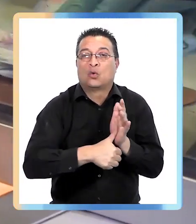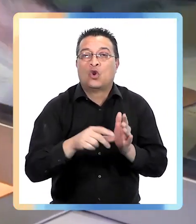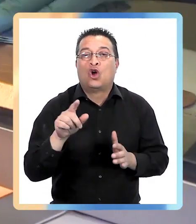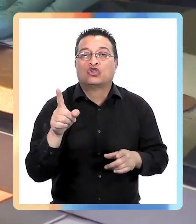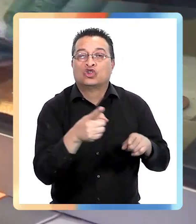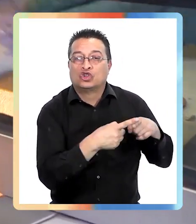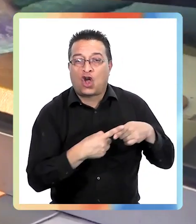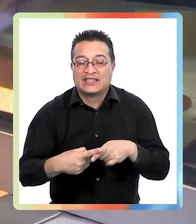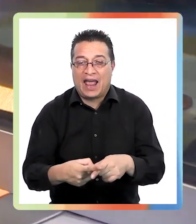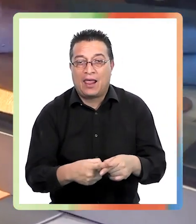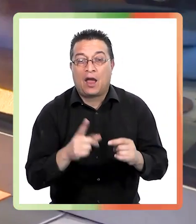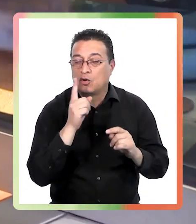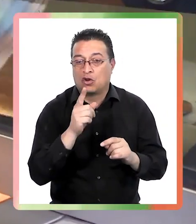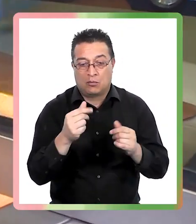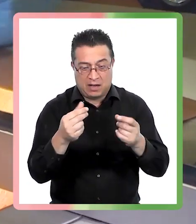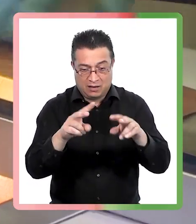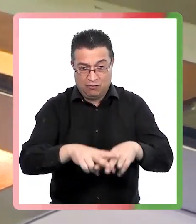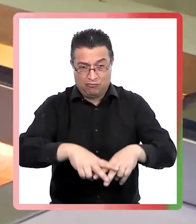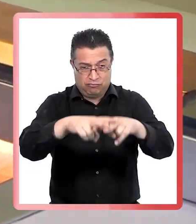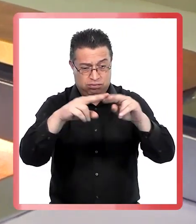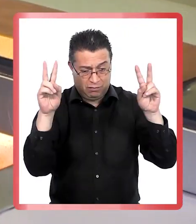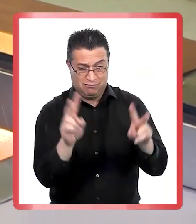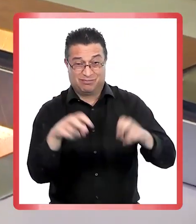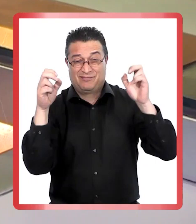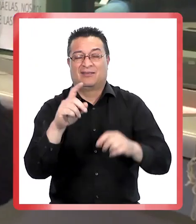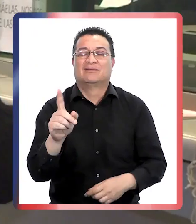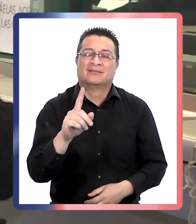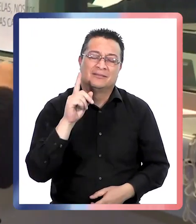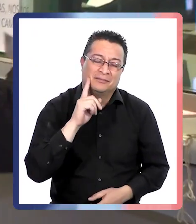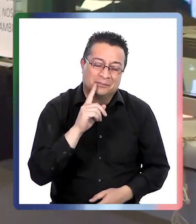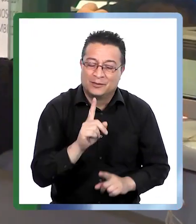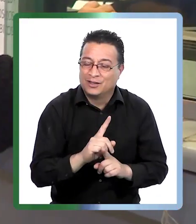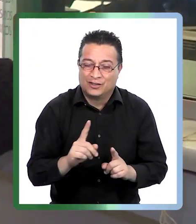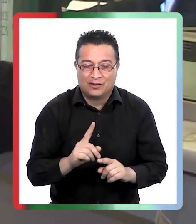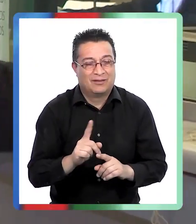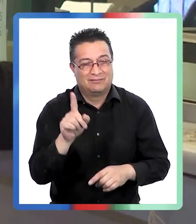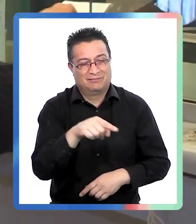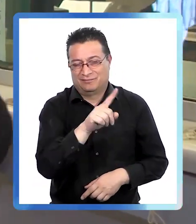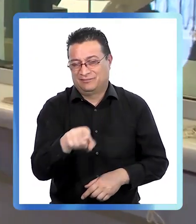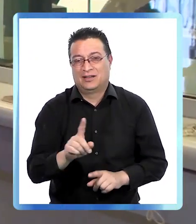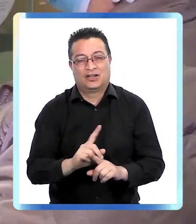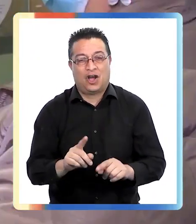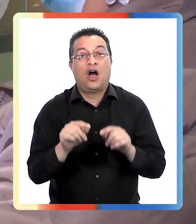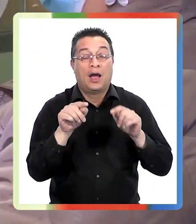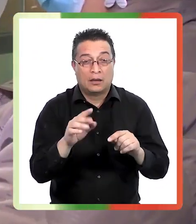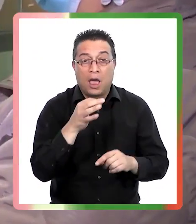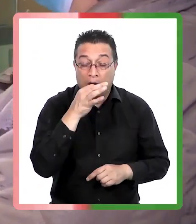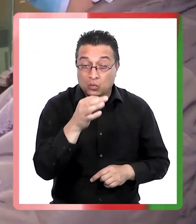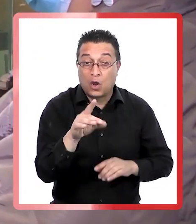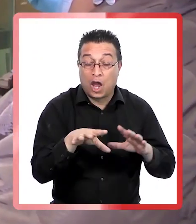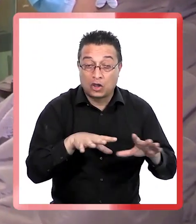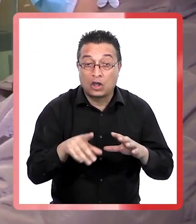social. No hay ninguna expropiación de fondos y eso lo descarto categóricamente. Pero además, Scarlett, me gustaría contarles